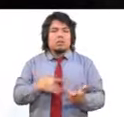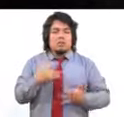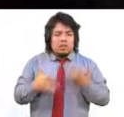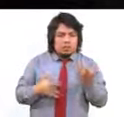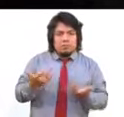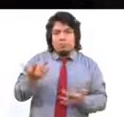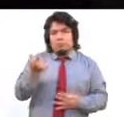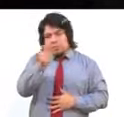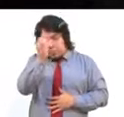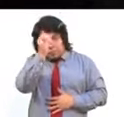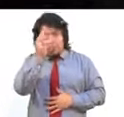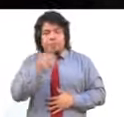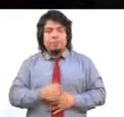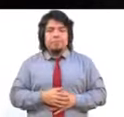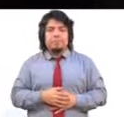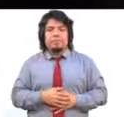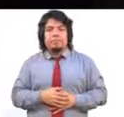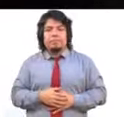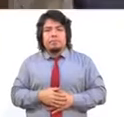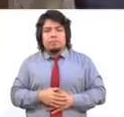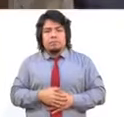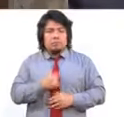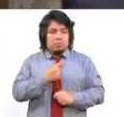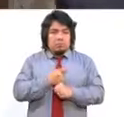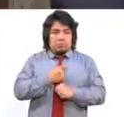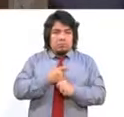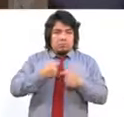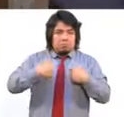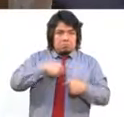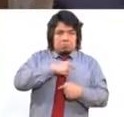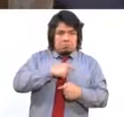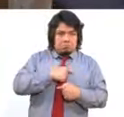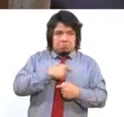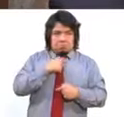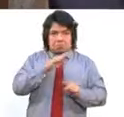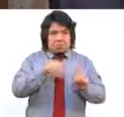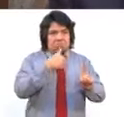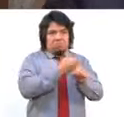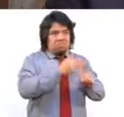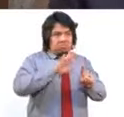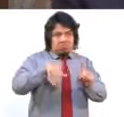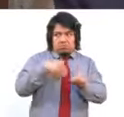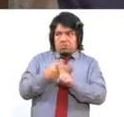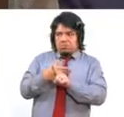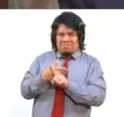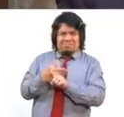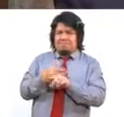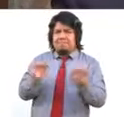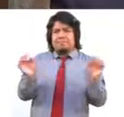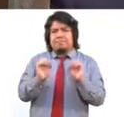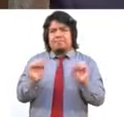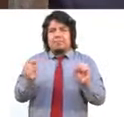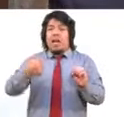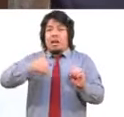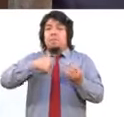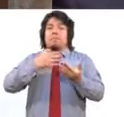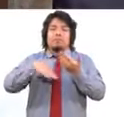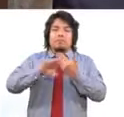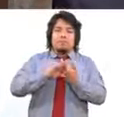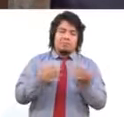doctora? Bueno, primero que nosotros no hacemos campañas sucias ni negras contra nadie. Pues hemos sido víctimas de eso, ¿cómo vamos